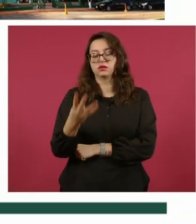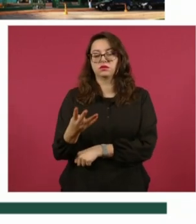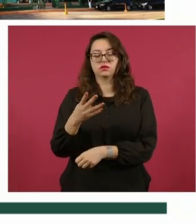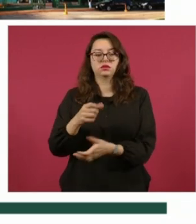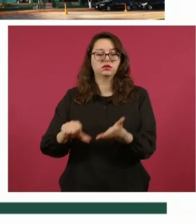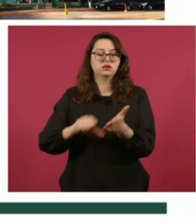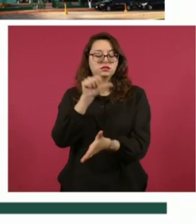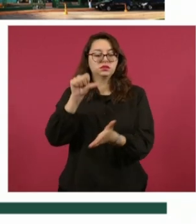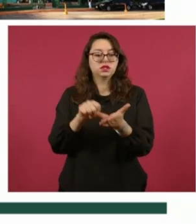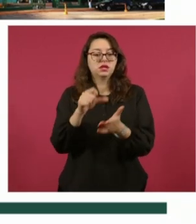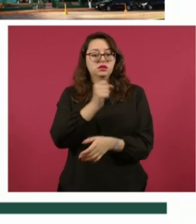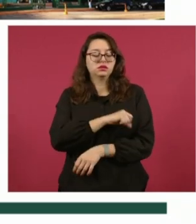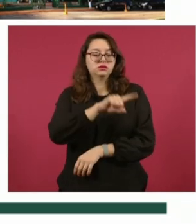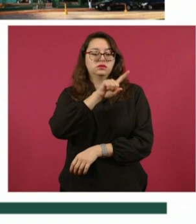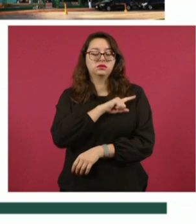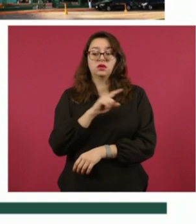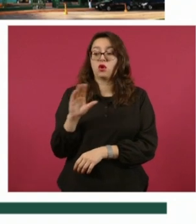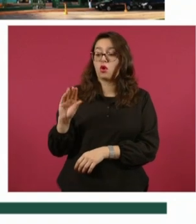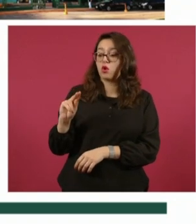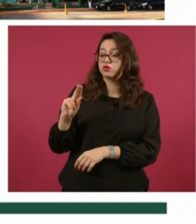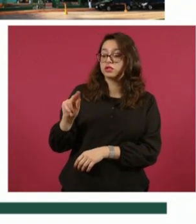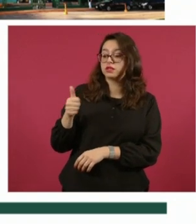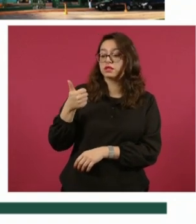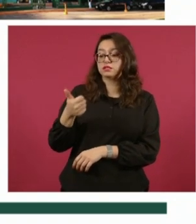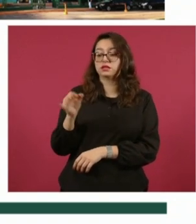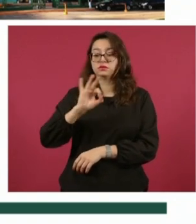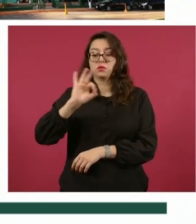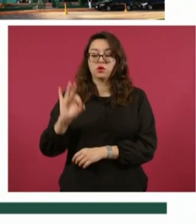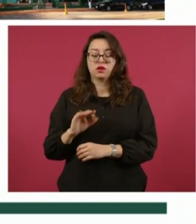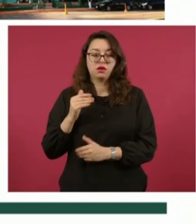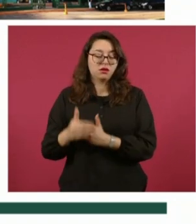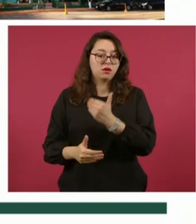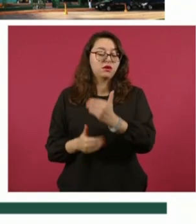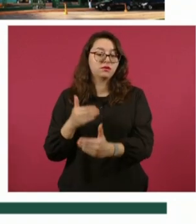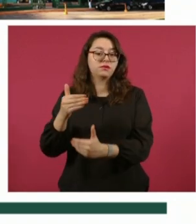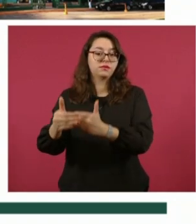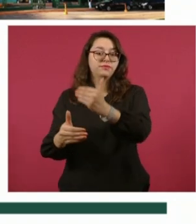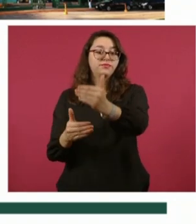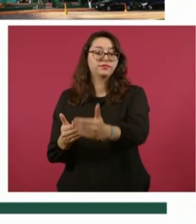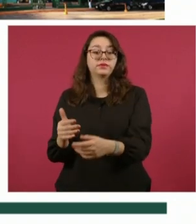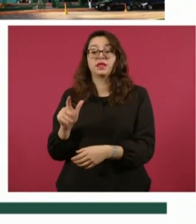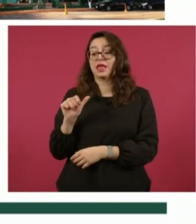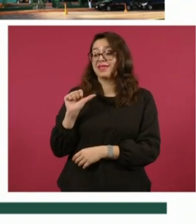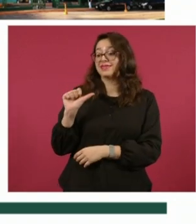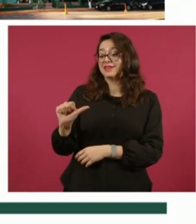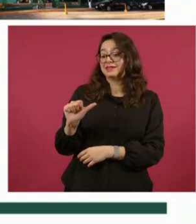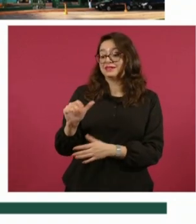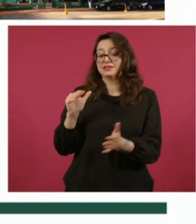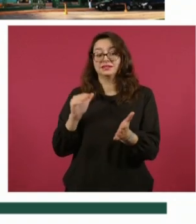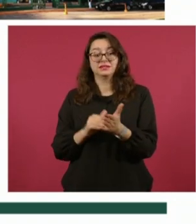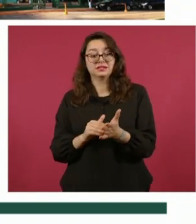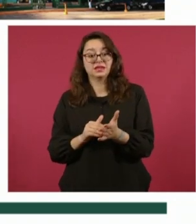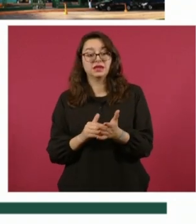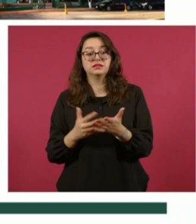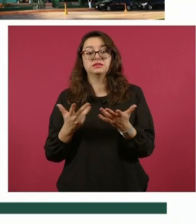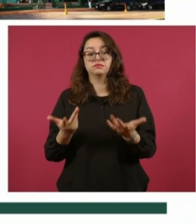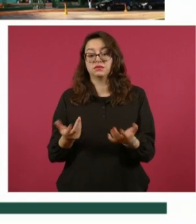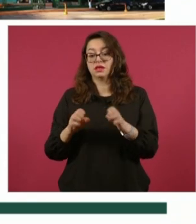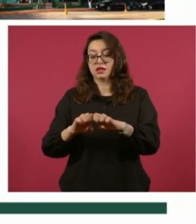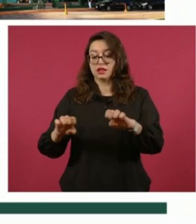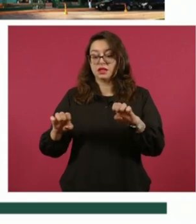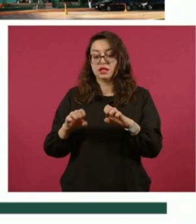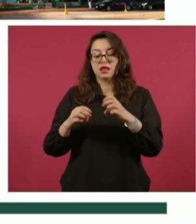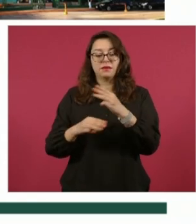de salud, hay un avance del 86%. Ya se adquirieron 16,922 equipos y